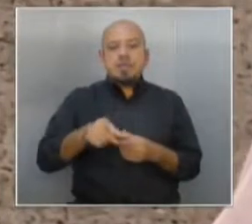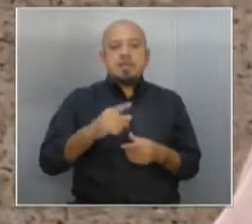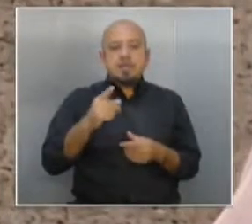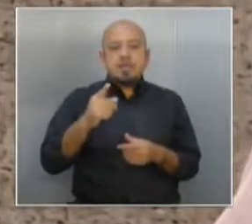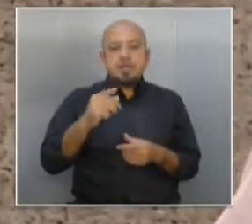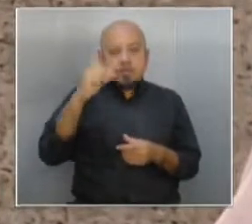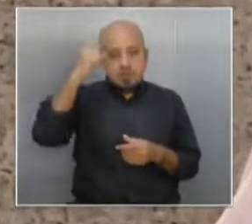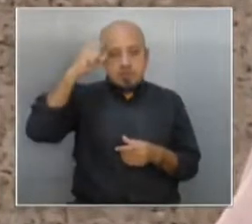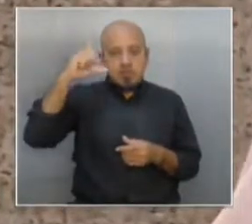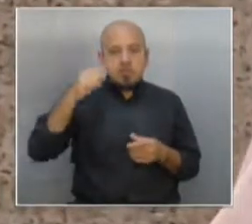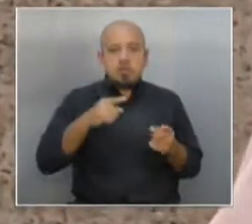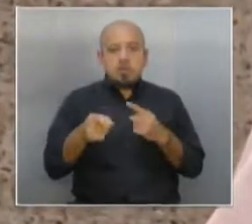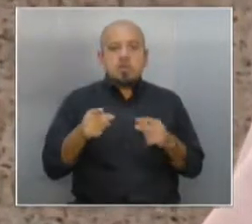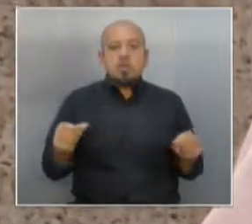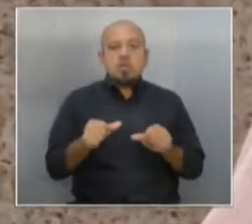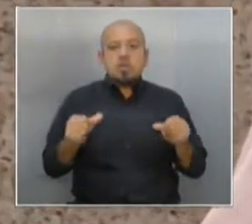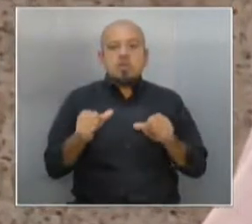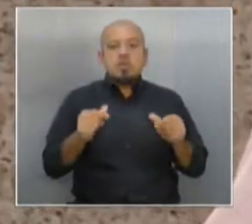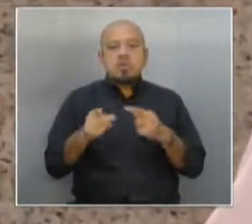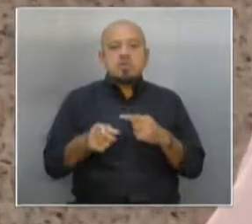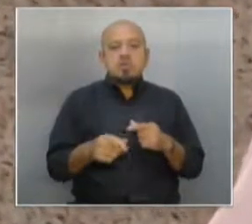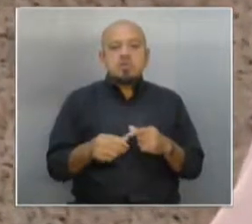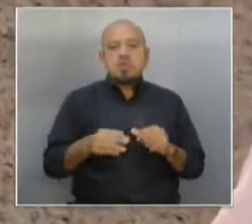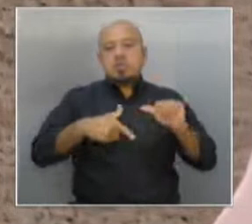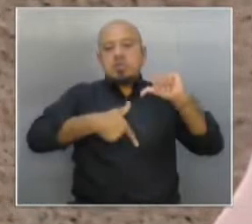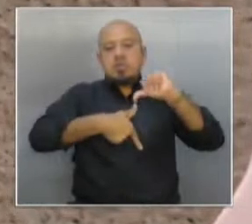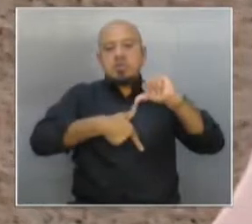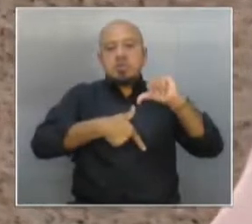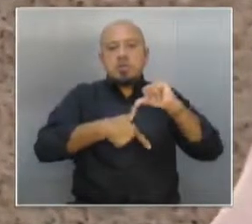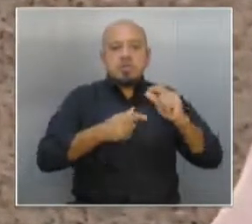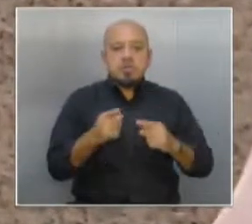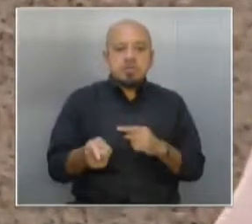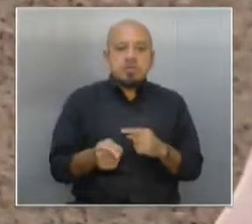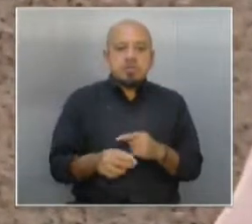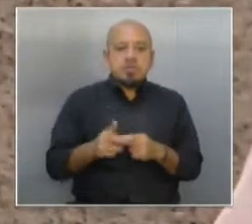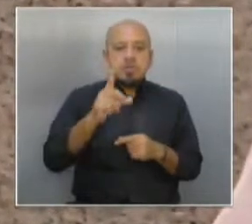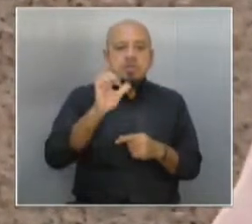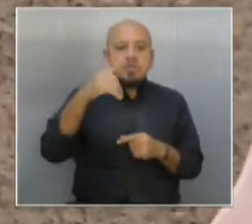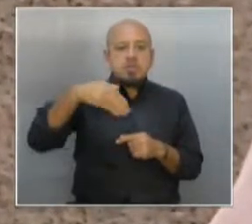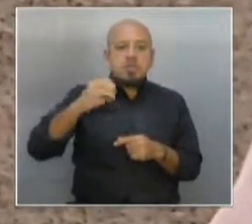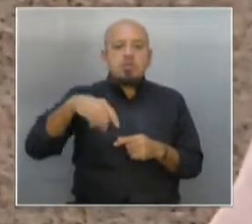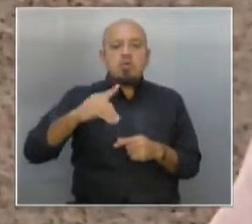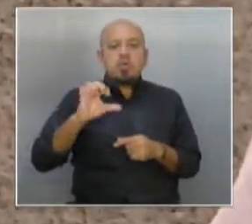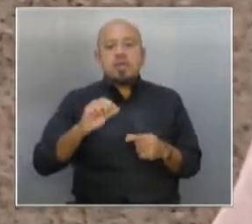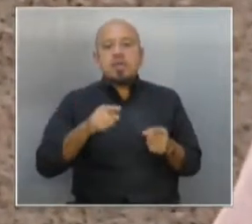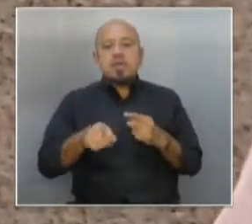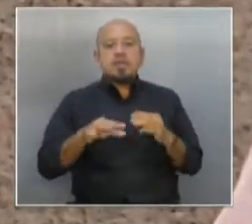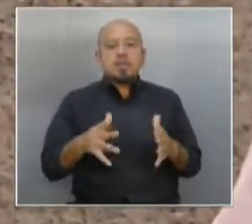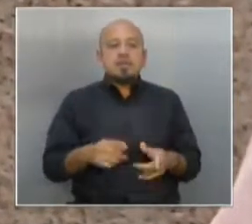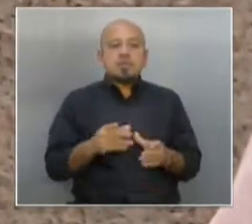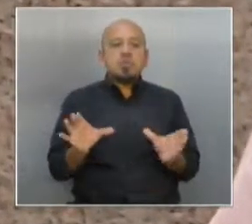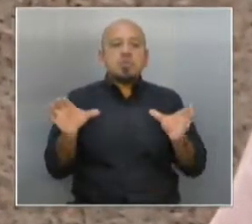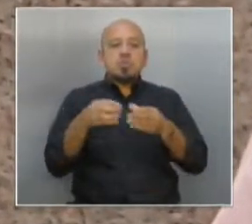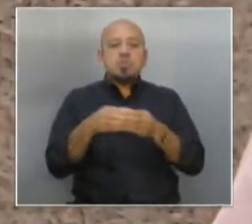edita Le Monde Diplomatique edición Conosur. Como vos sabés, Le Monde Diplomatique es una comunidad